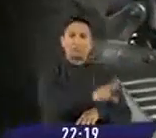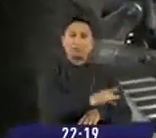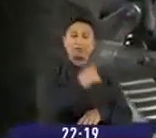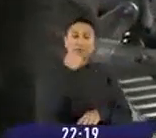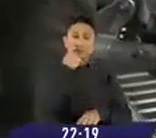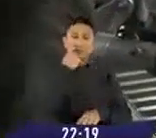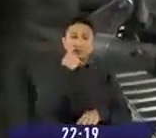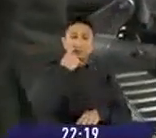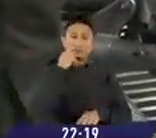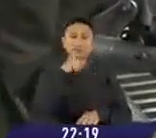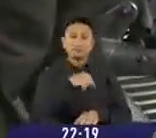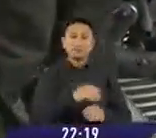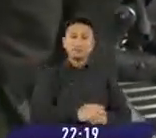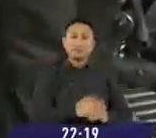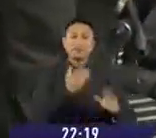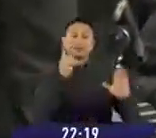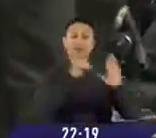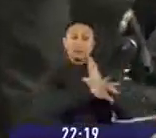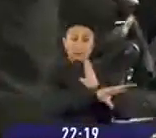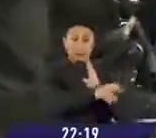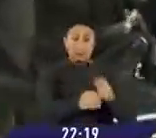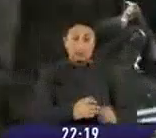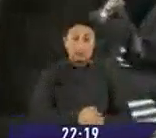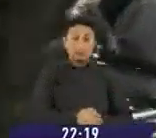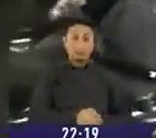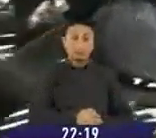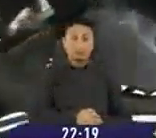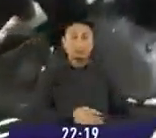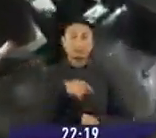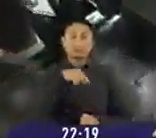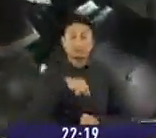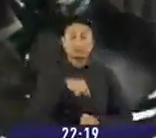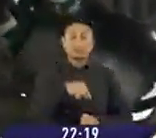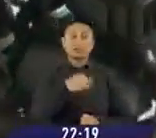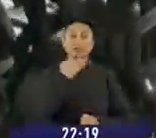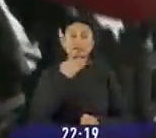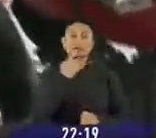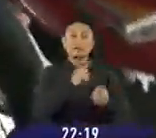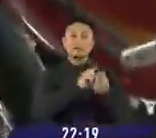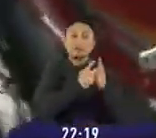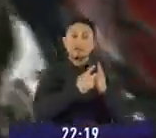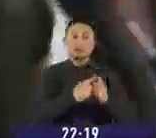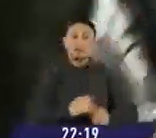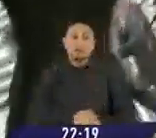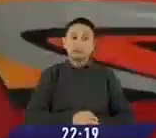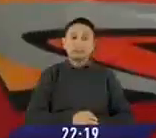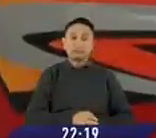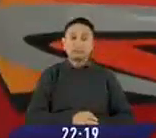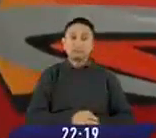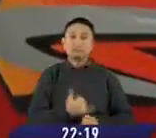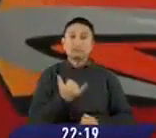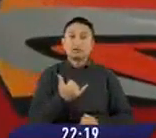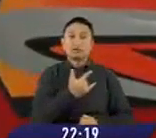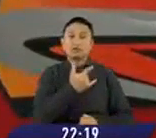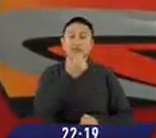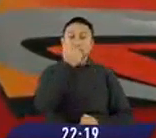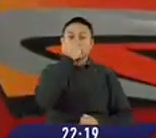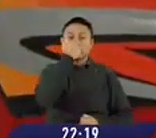El vehículo tenía reporte de robo y estaba cambiado de su color original, que era plomo. Ahora